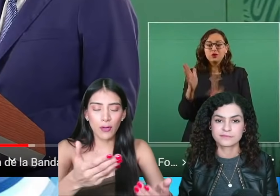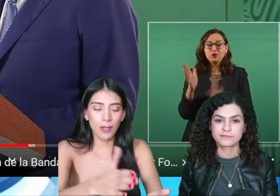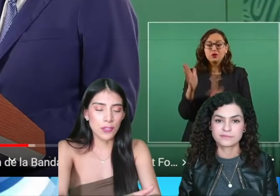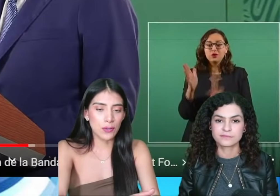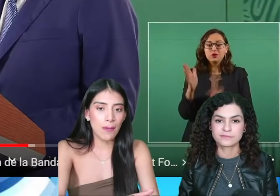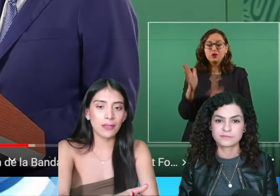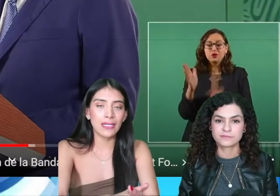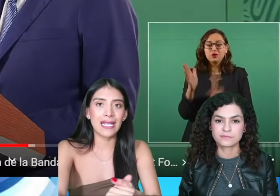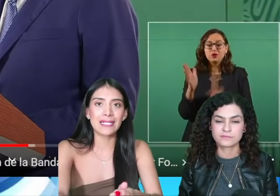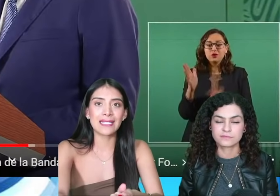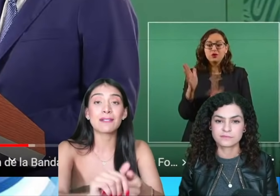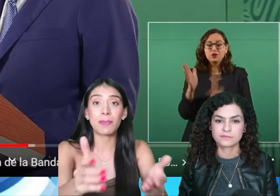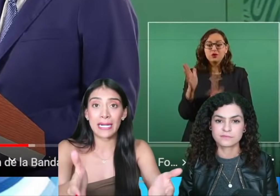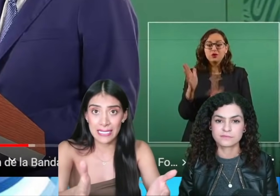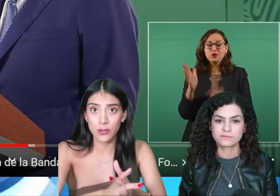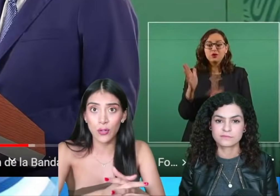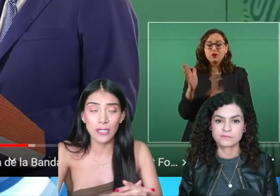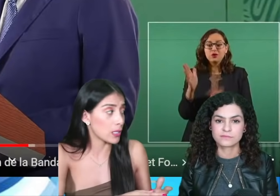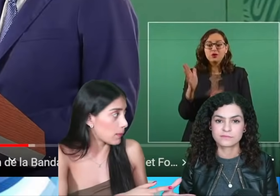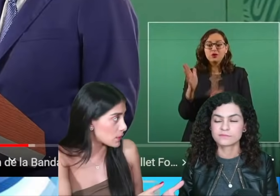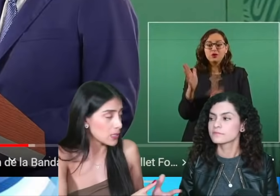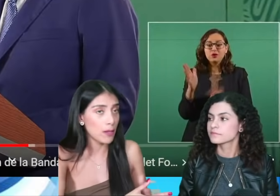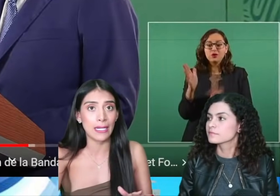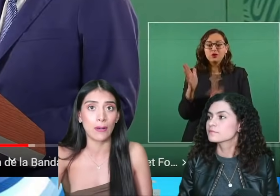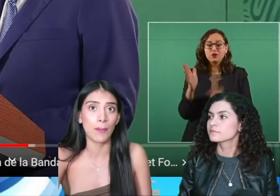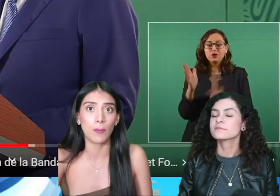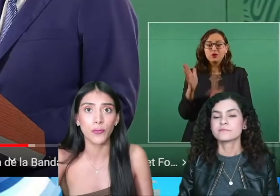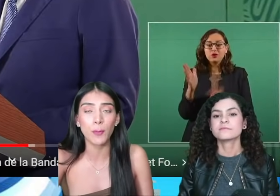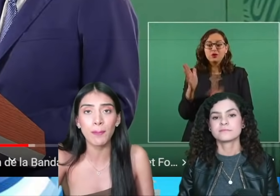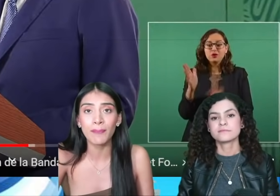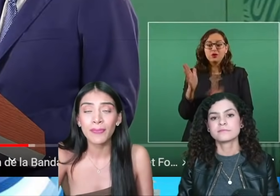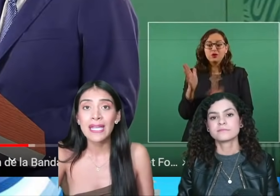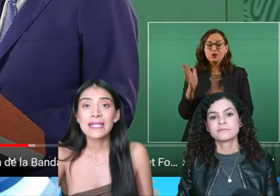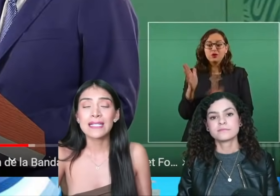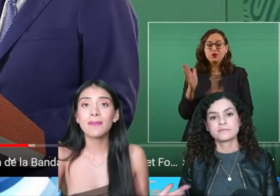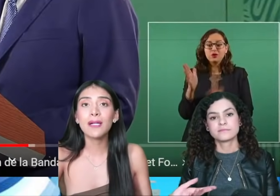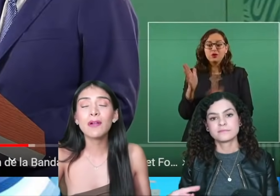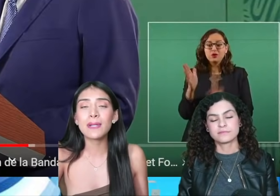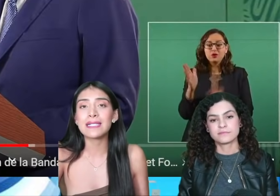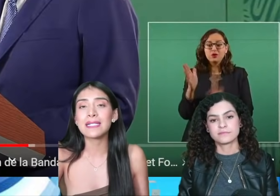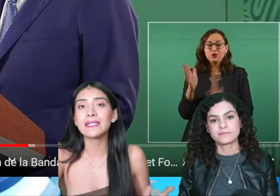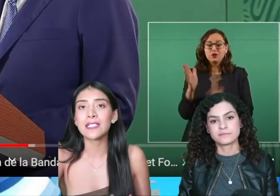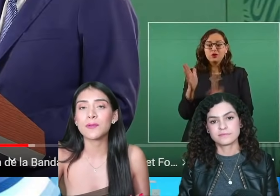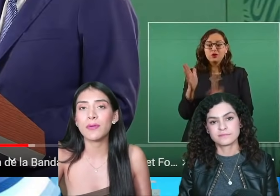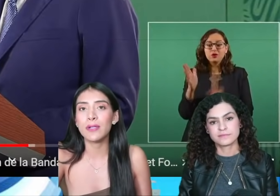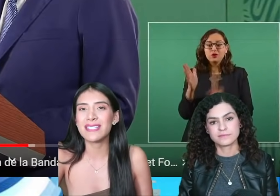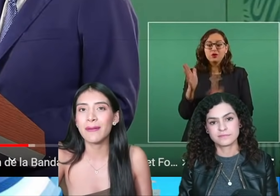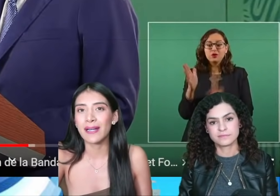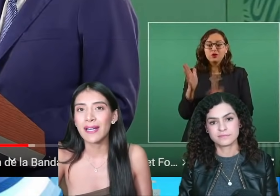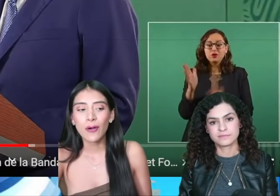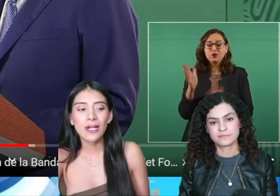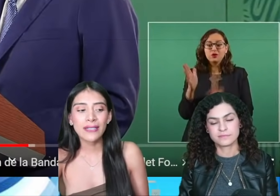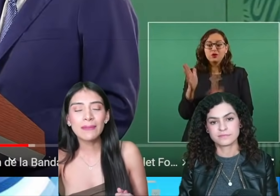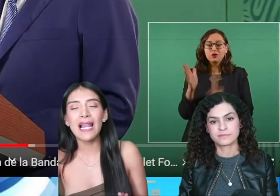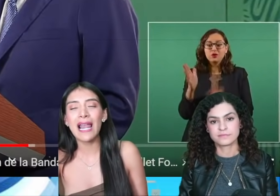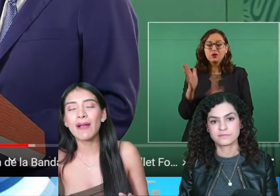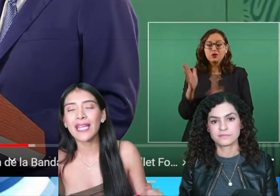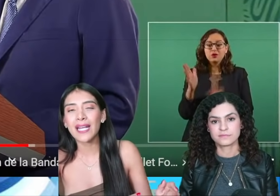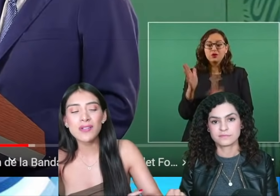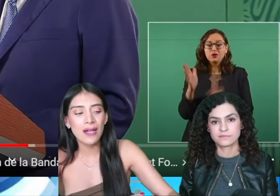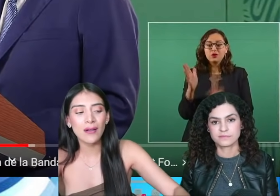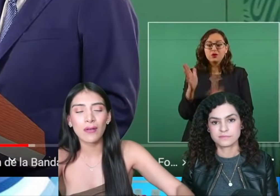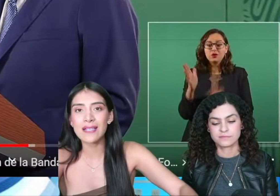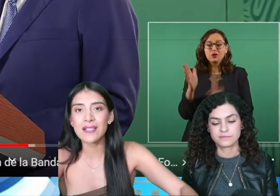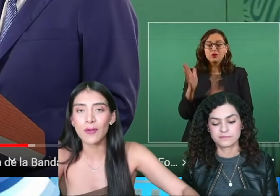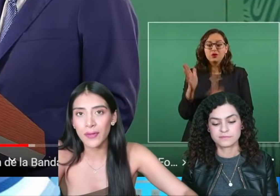¿qué fue lo que mencionaban de estas presas, ¿no? Es lo que mencionaba y lo que preguntó Pepe. Sin embargo, el presidente Andrés Manuel dice, a ver, con el tema del agua, que